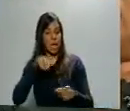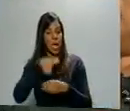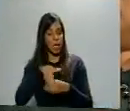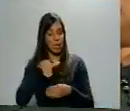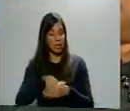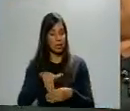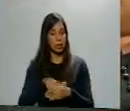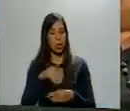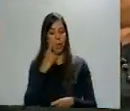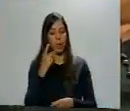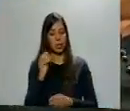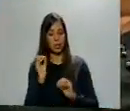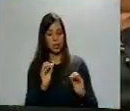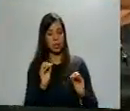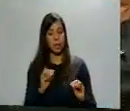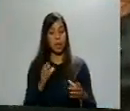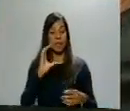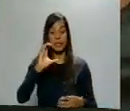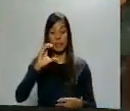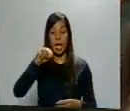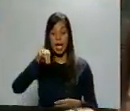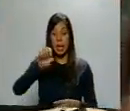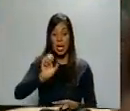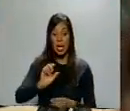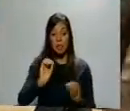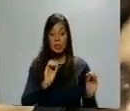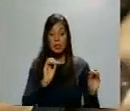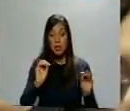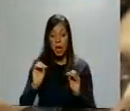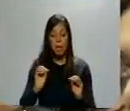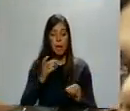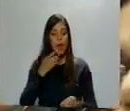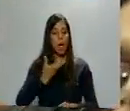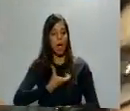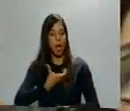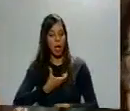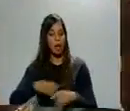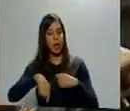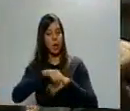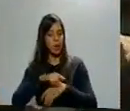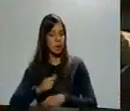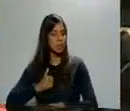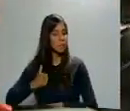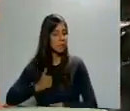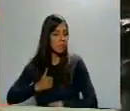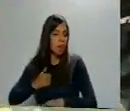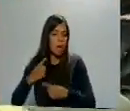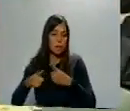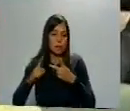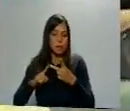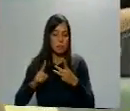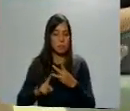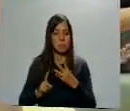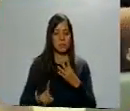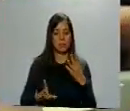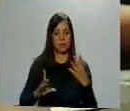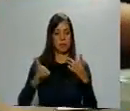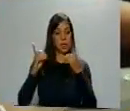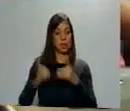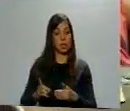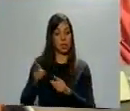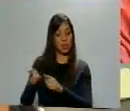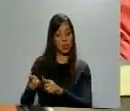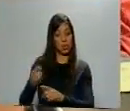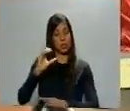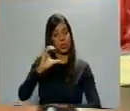está convocando el Poder Electoral para elegir cargos públicos, para cualquier evento que ellos decidan, porque eso